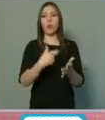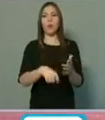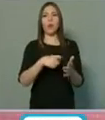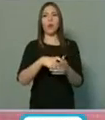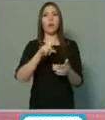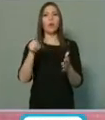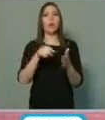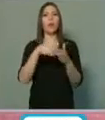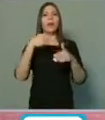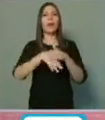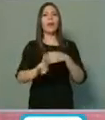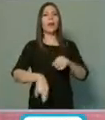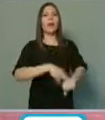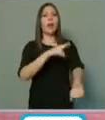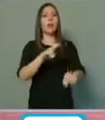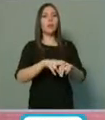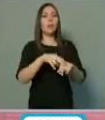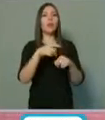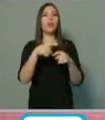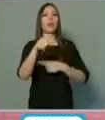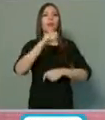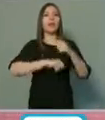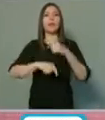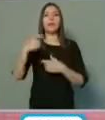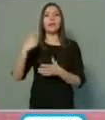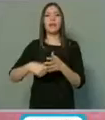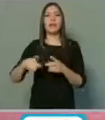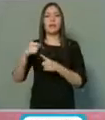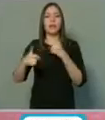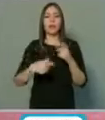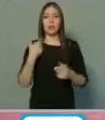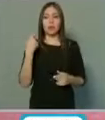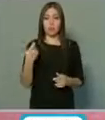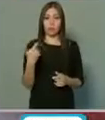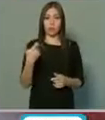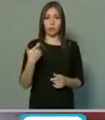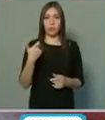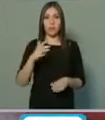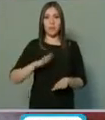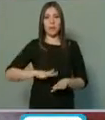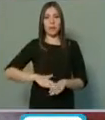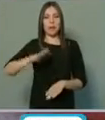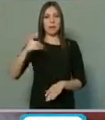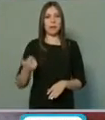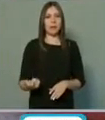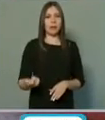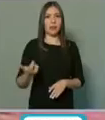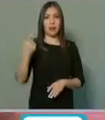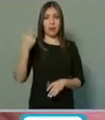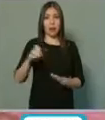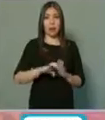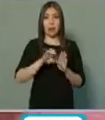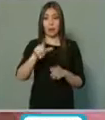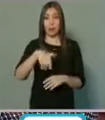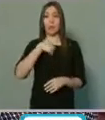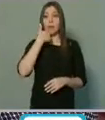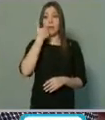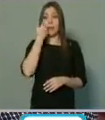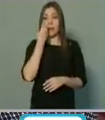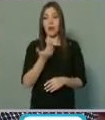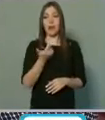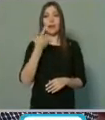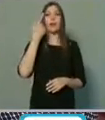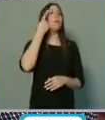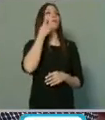lugares naturistas, en tiendas de deportes. Entonces el costo se eleva mucho. Entonces, si nosotros queremos fomentar